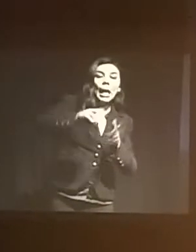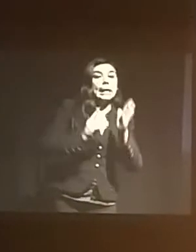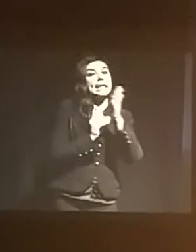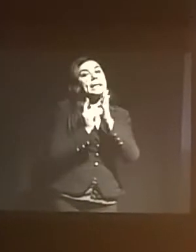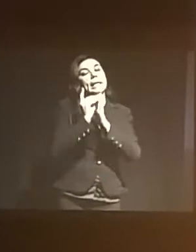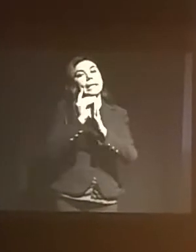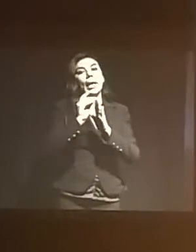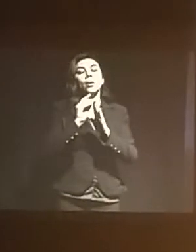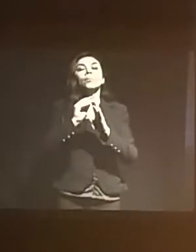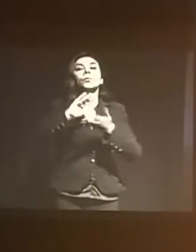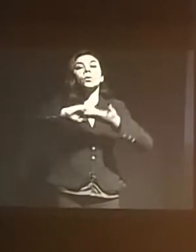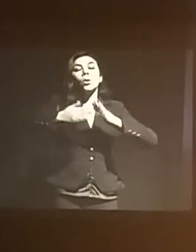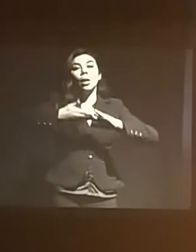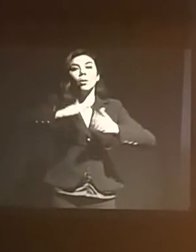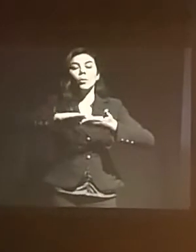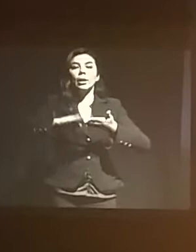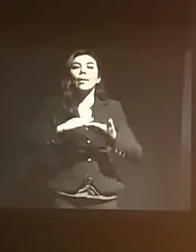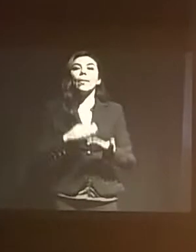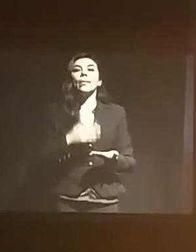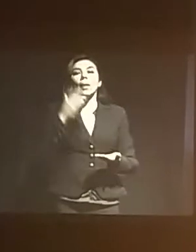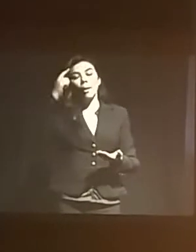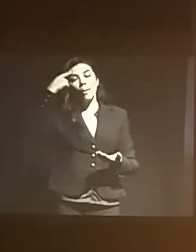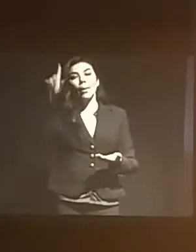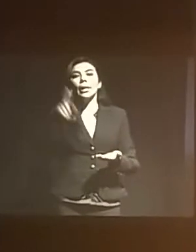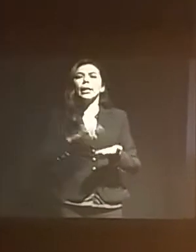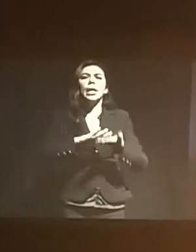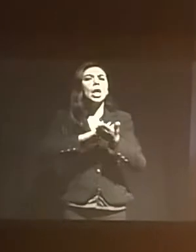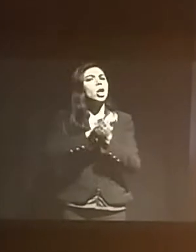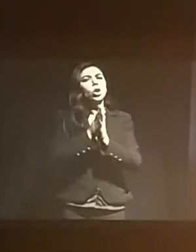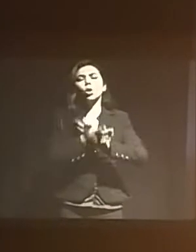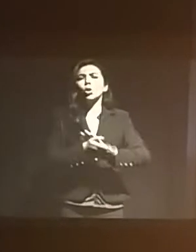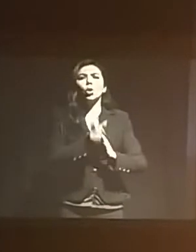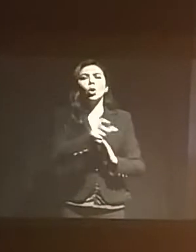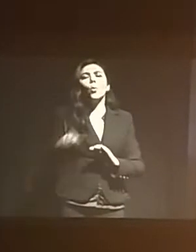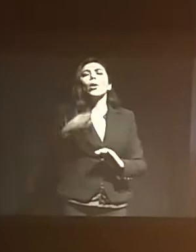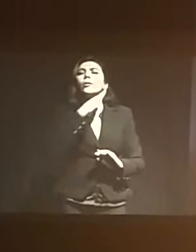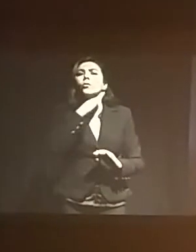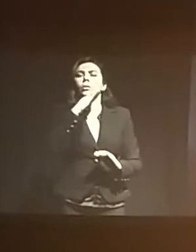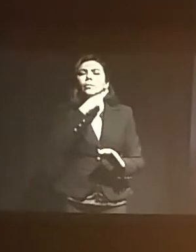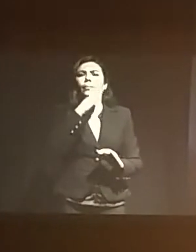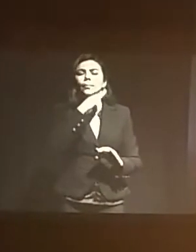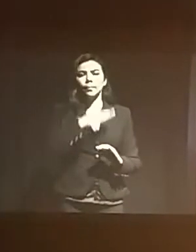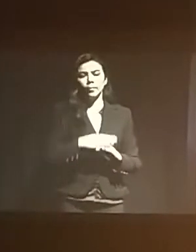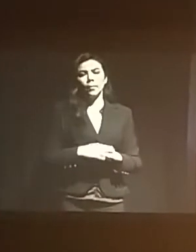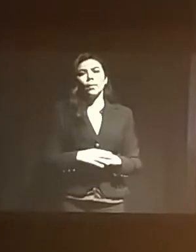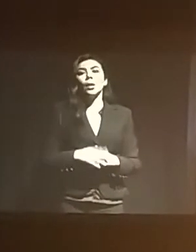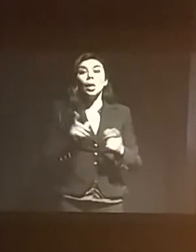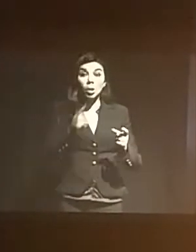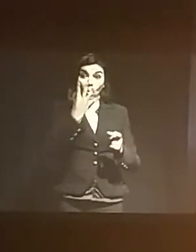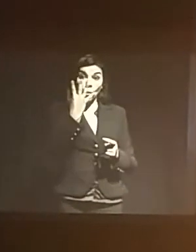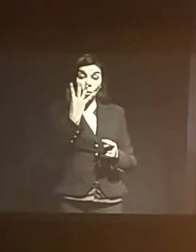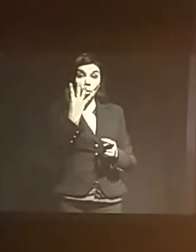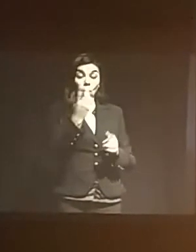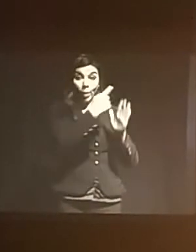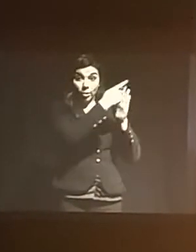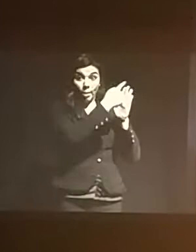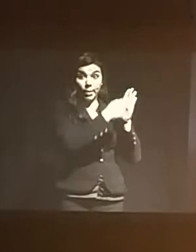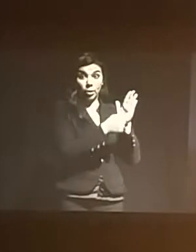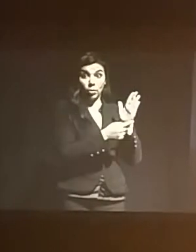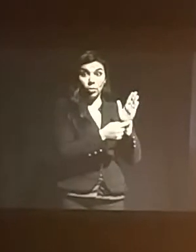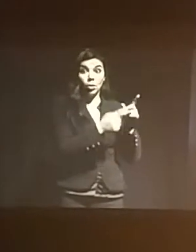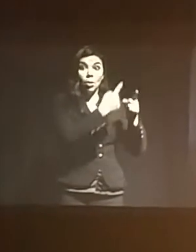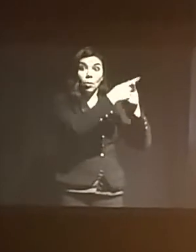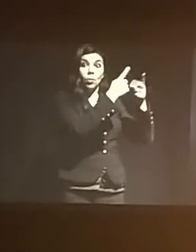la comunidad para que sea usable por todos y que sea por y para todos. Entonces tenemos esos 4 ámbitos y